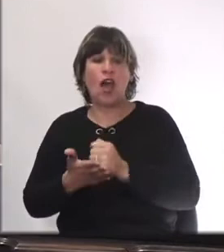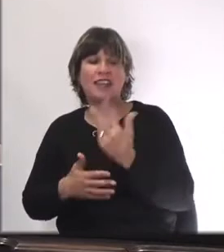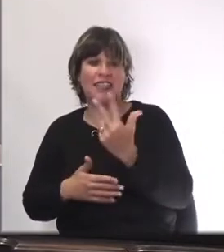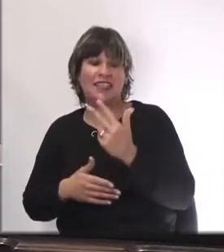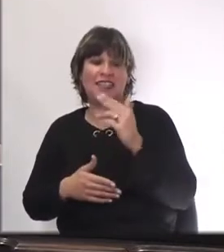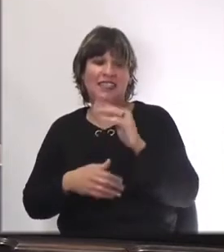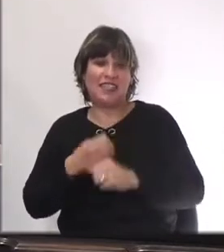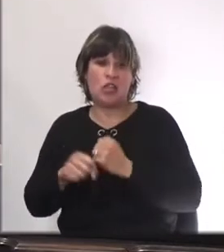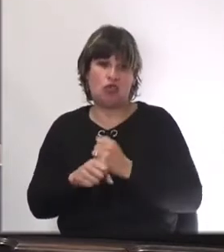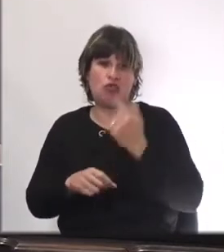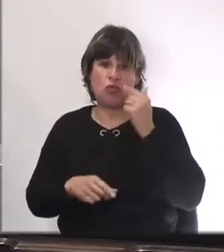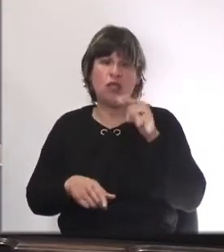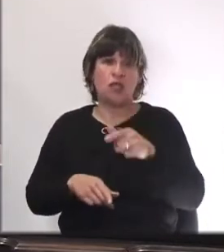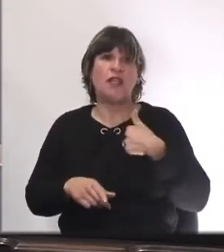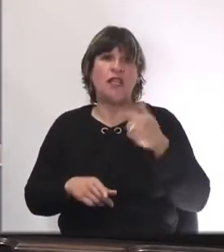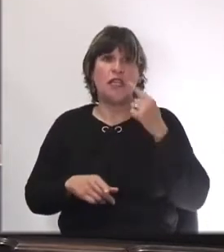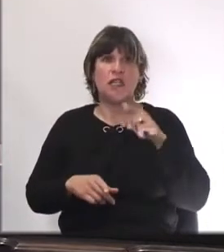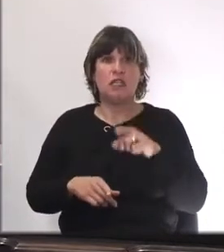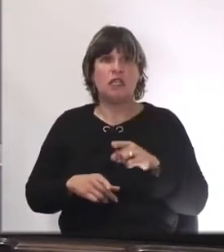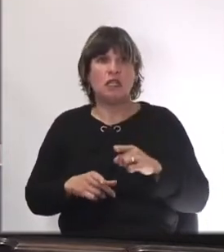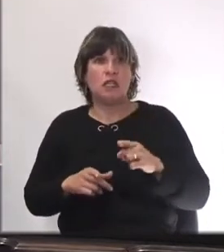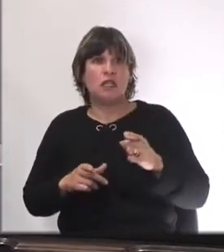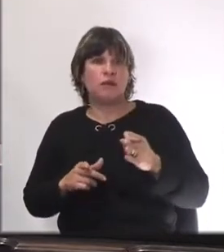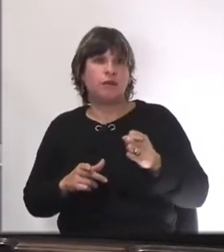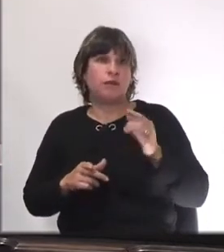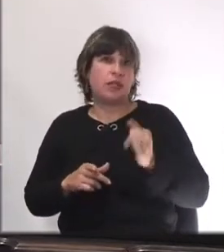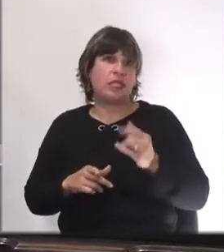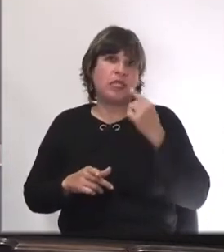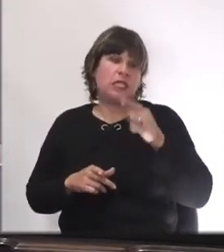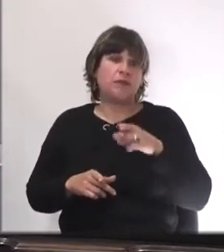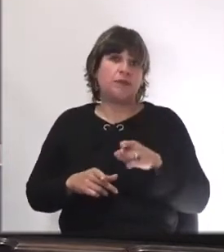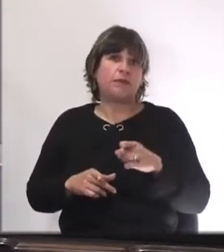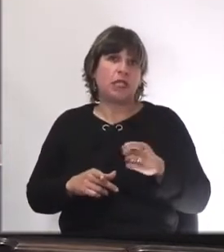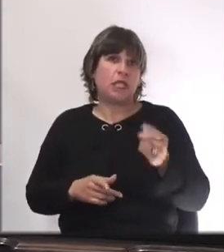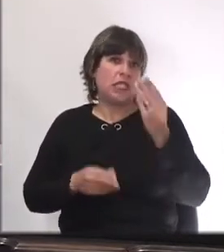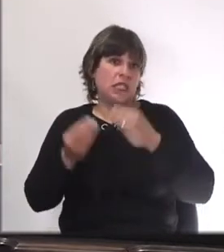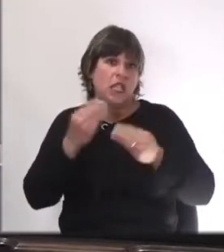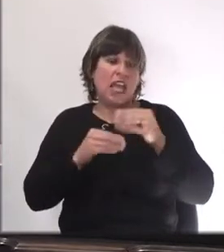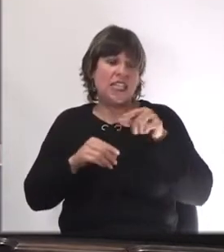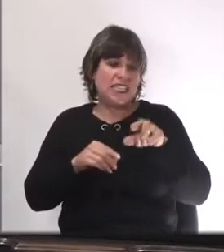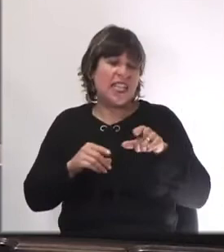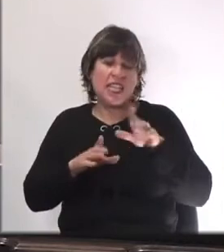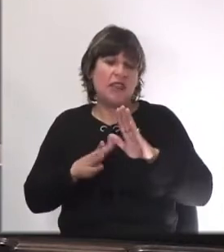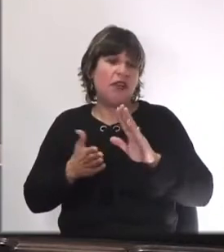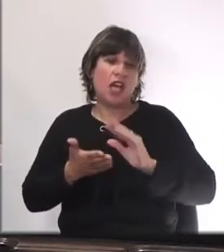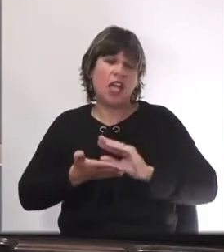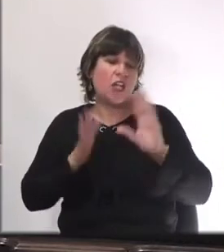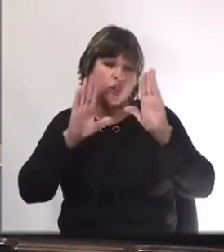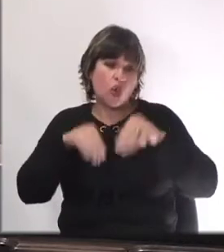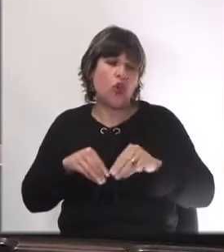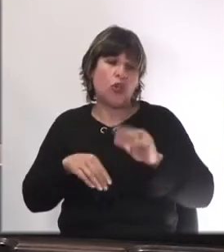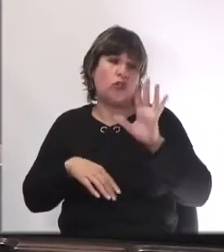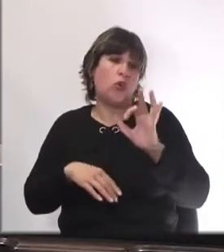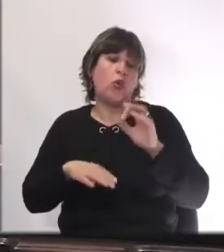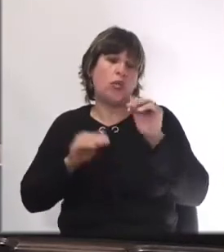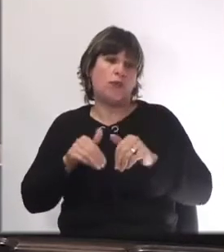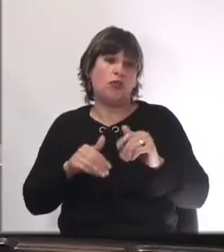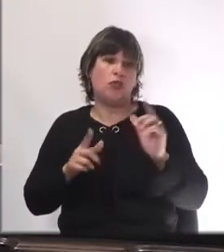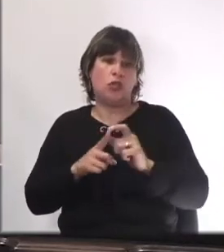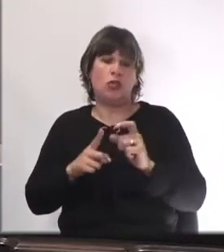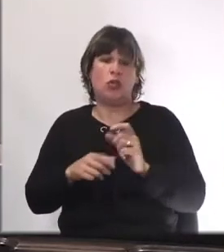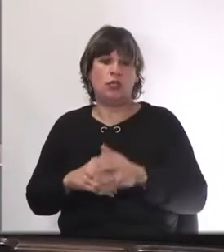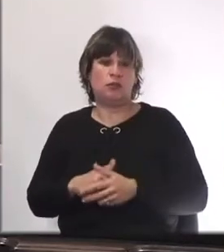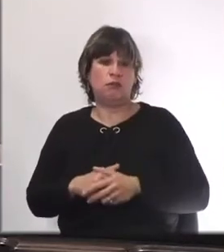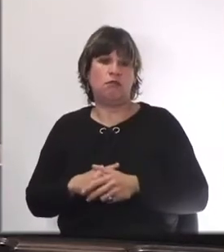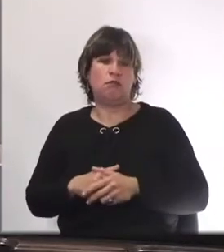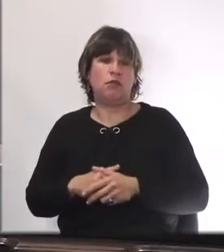o sea, y había alguna cosa más, se comía prácticamente los 50 millones de dólares. Y ahí nosotros preguntábamos, bueno,